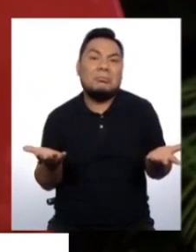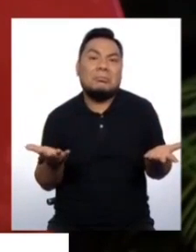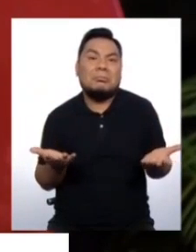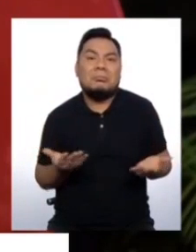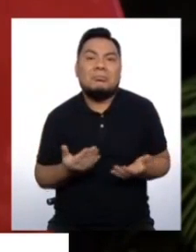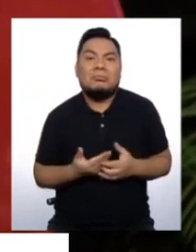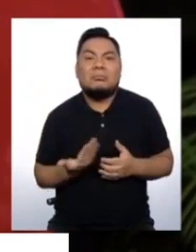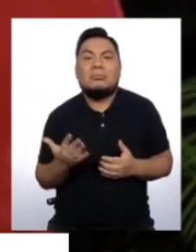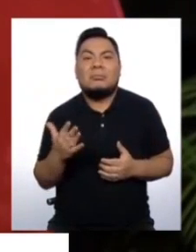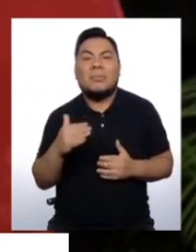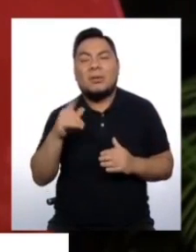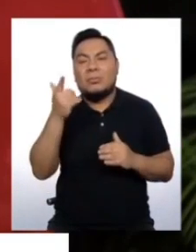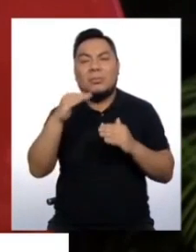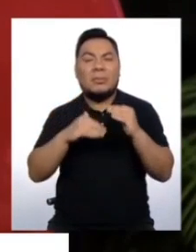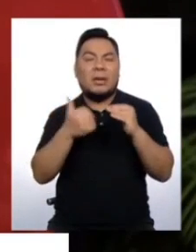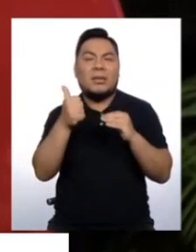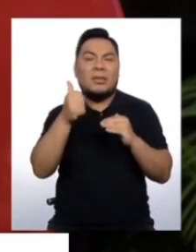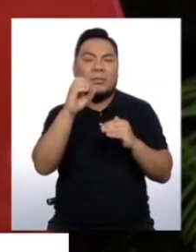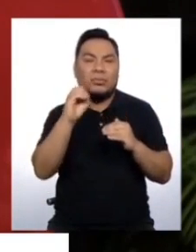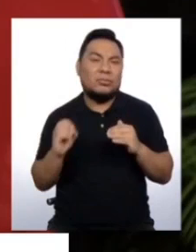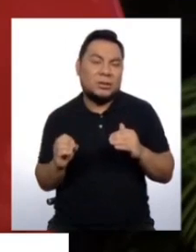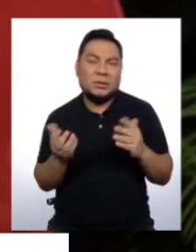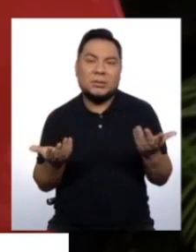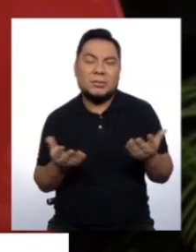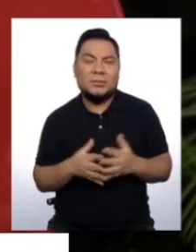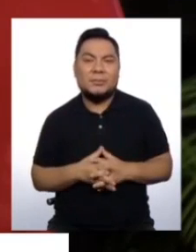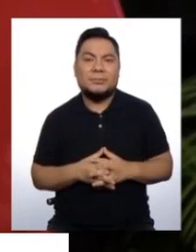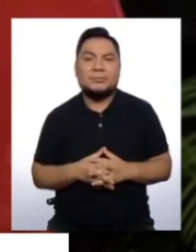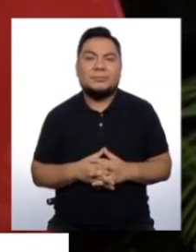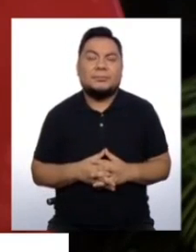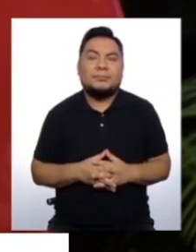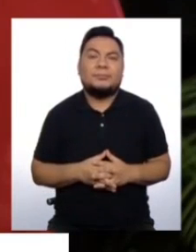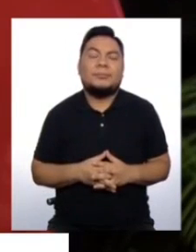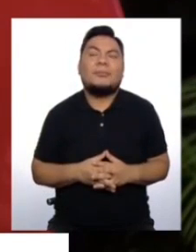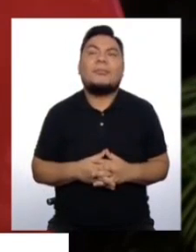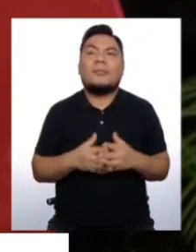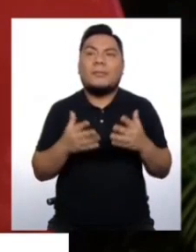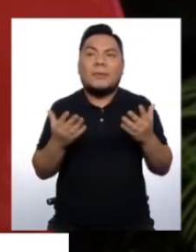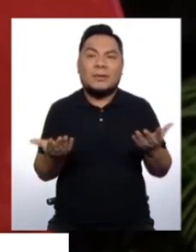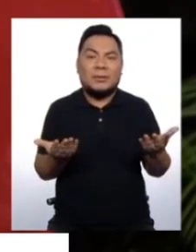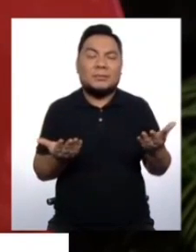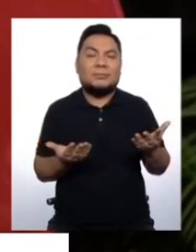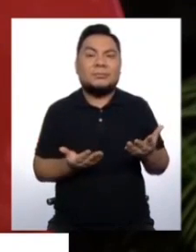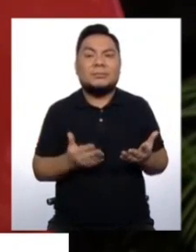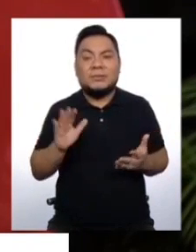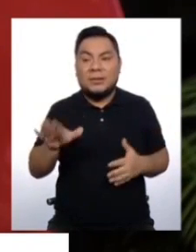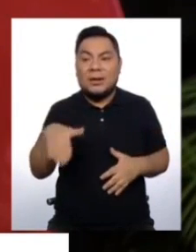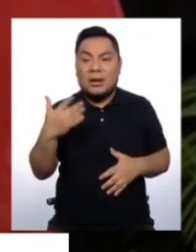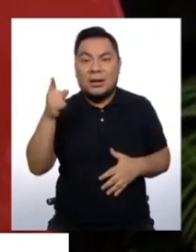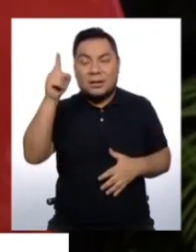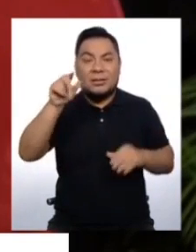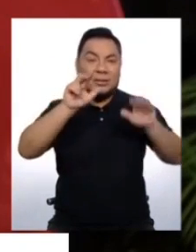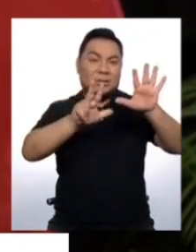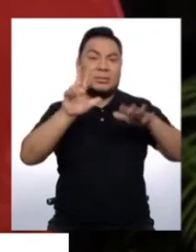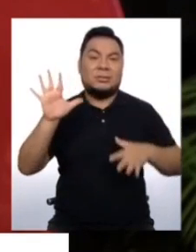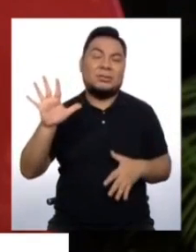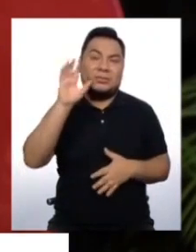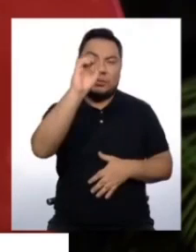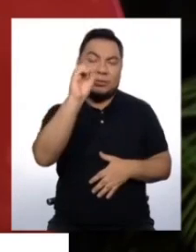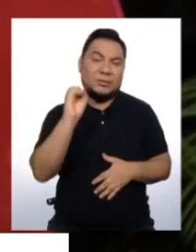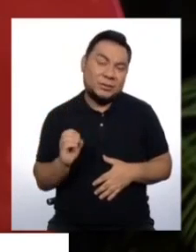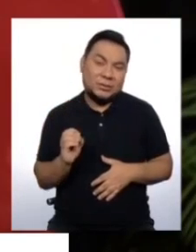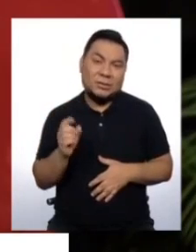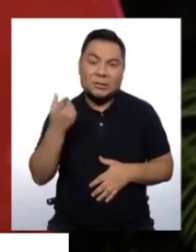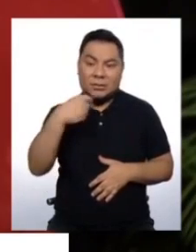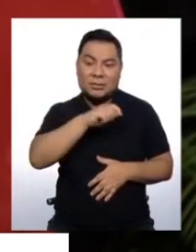Poco más del 10%, el 10, el 15%. O sea, es decir, hay un 85%